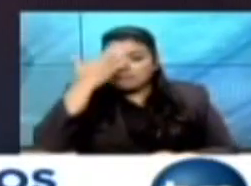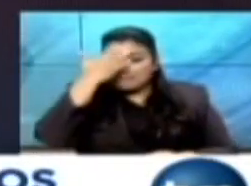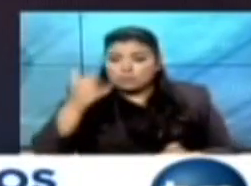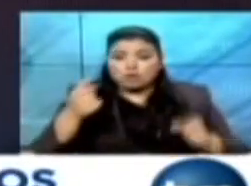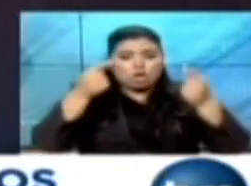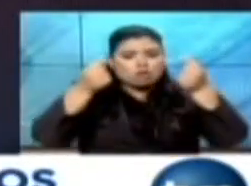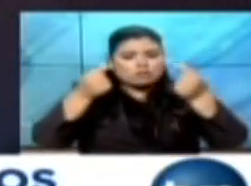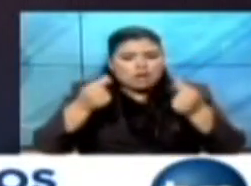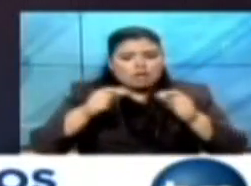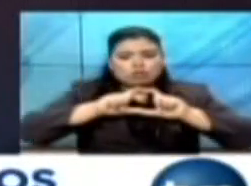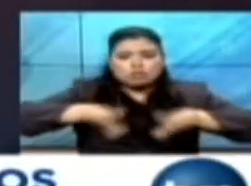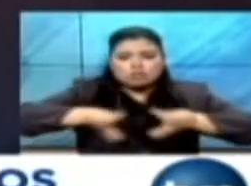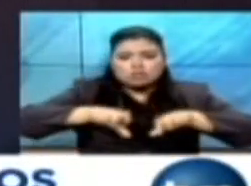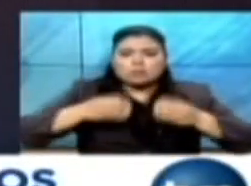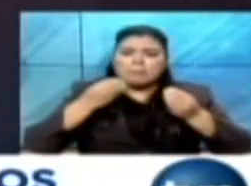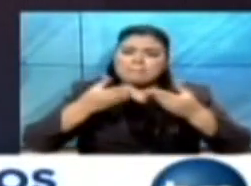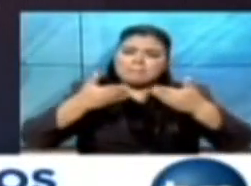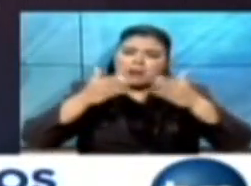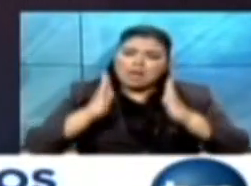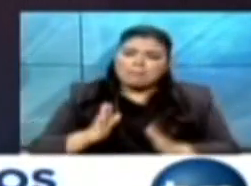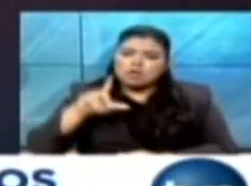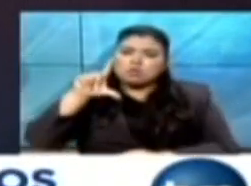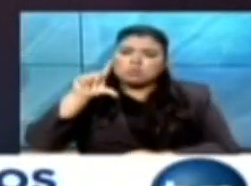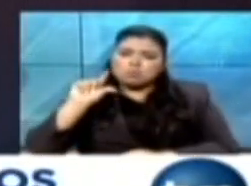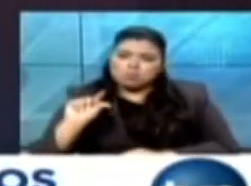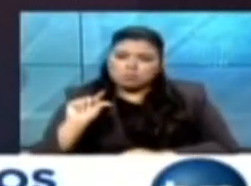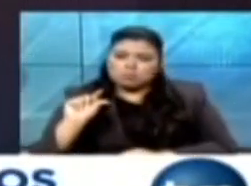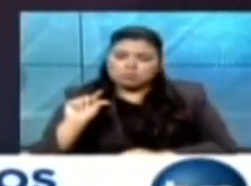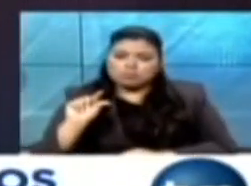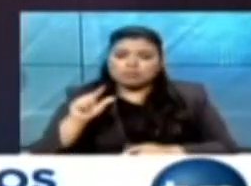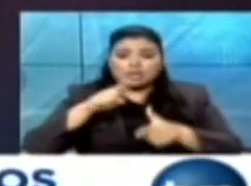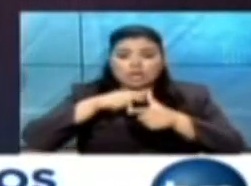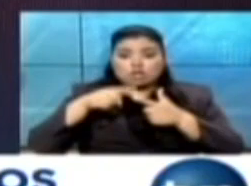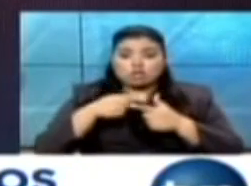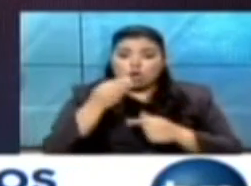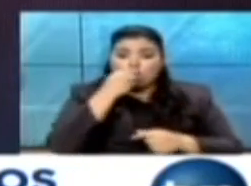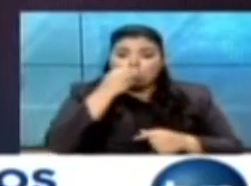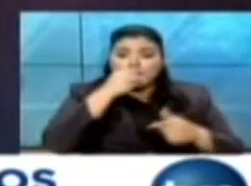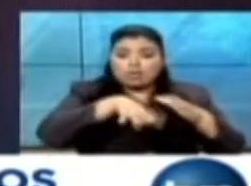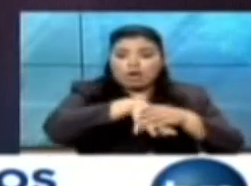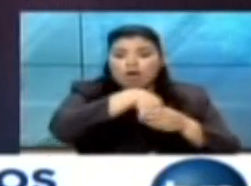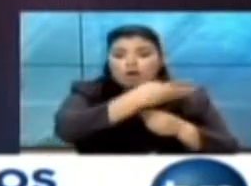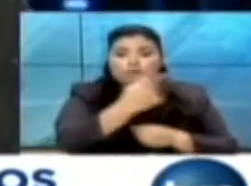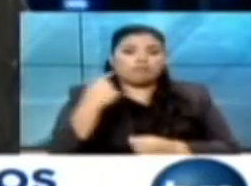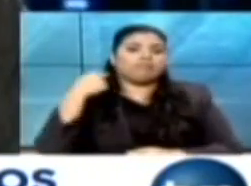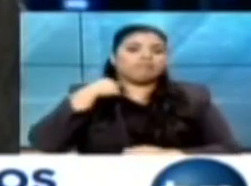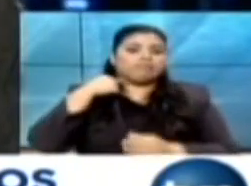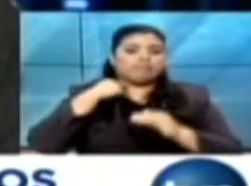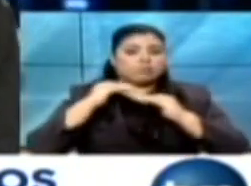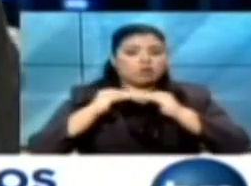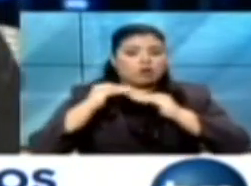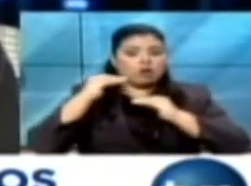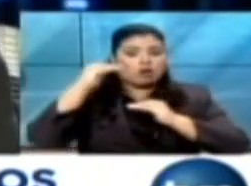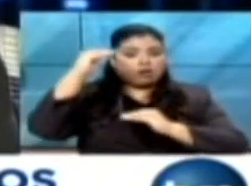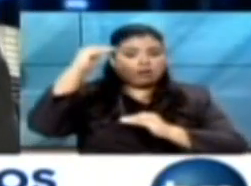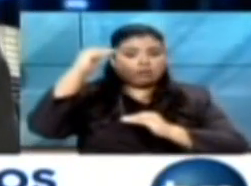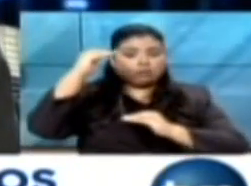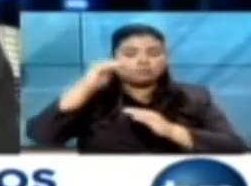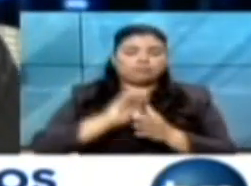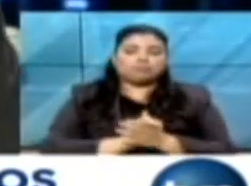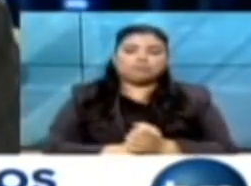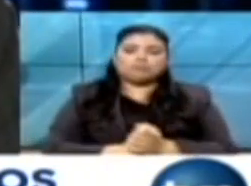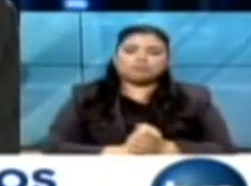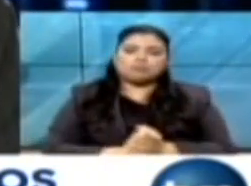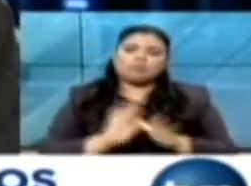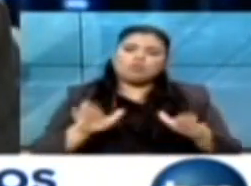los salarios son bajos y la anarquía de los precios son extraordinariamente altos. ¿Cómo lo haría, señor